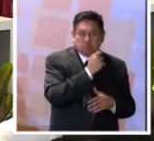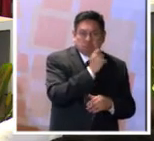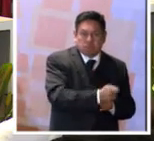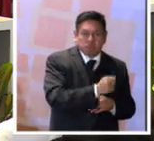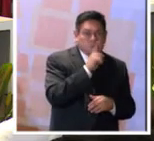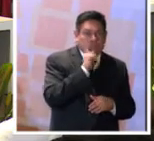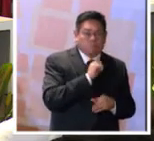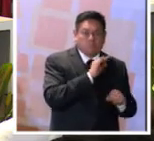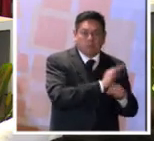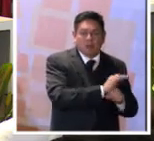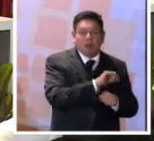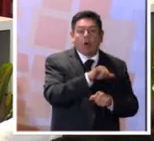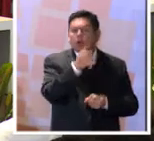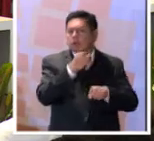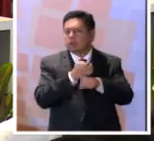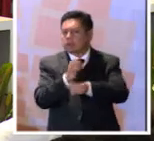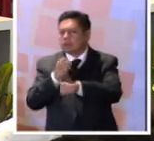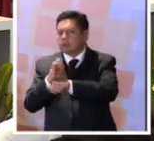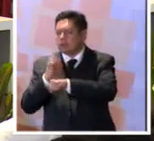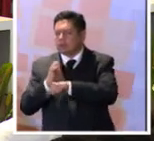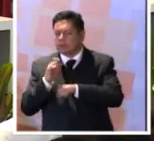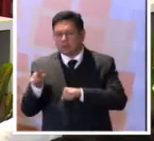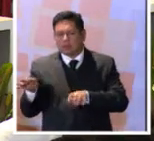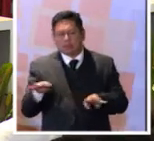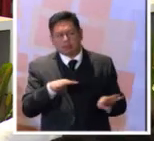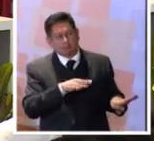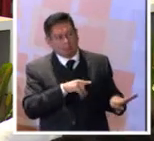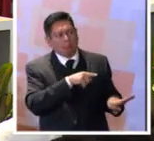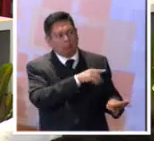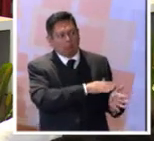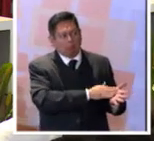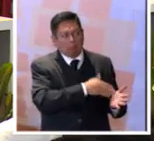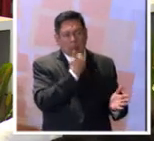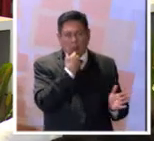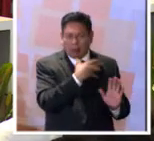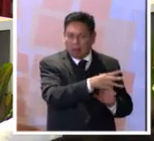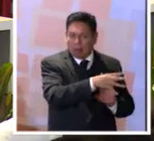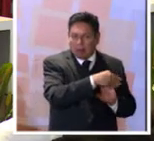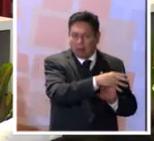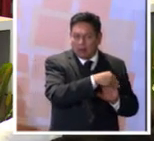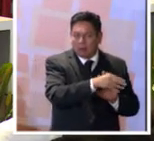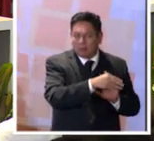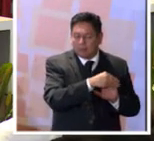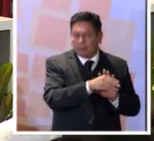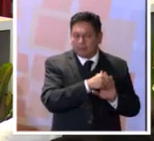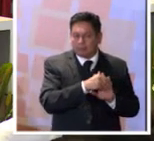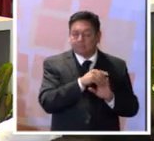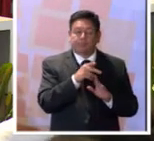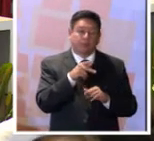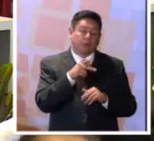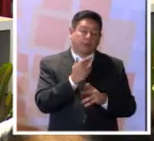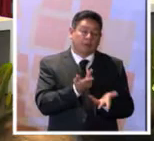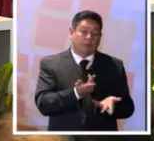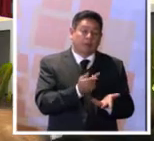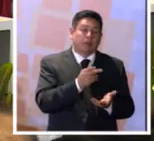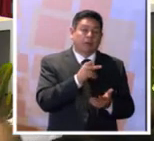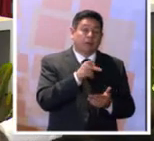para muchos tribunales estatales, la Sala Superior ha dado muestras en algunos